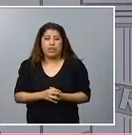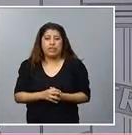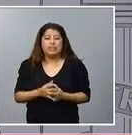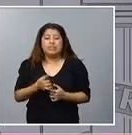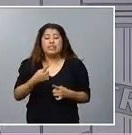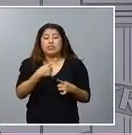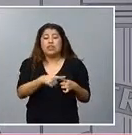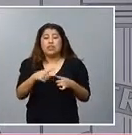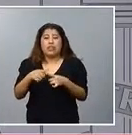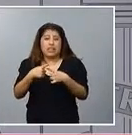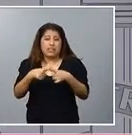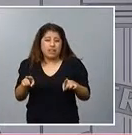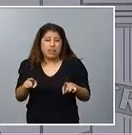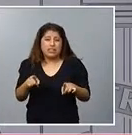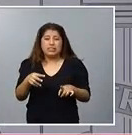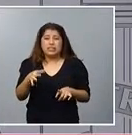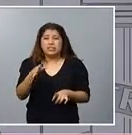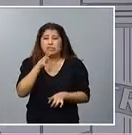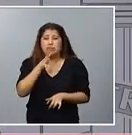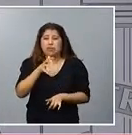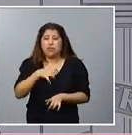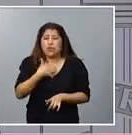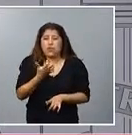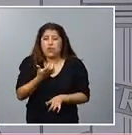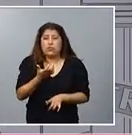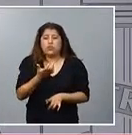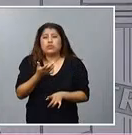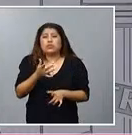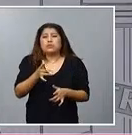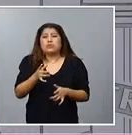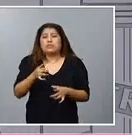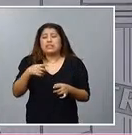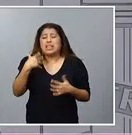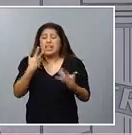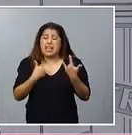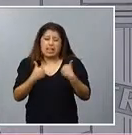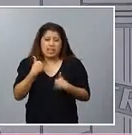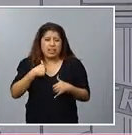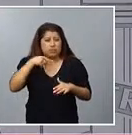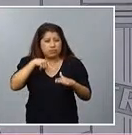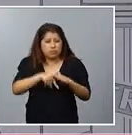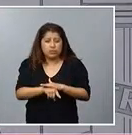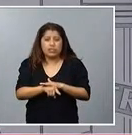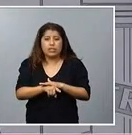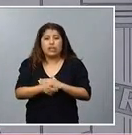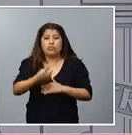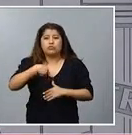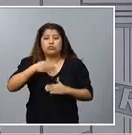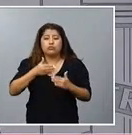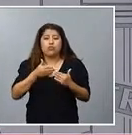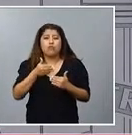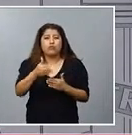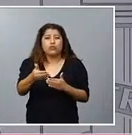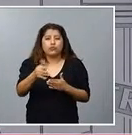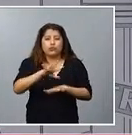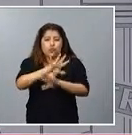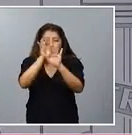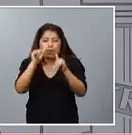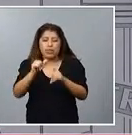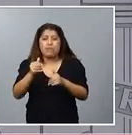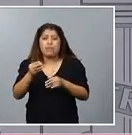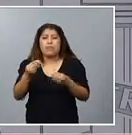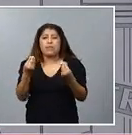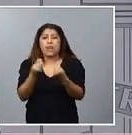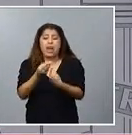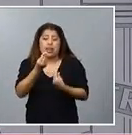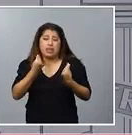intenso que sea el odio, por profundas, muy profundas que sean las heridas, siempre es posible garantizar un futuro de paz y de convivencia a los